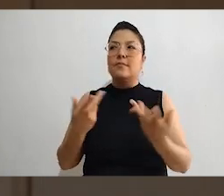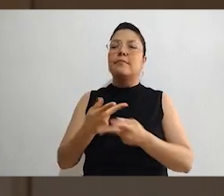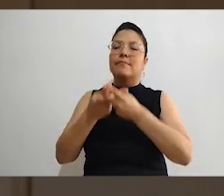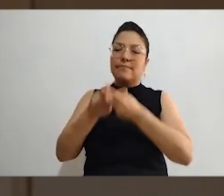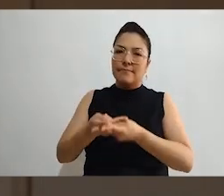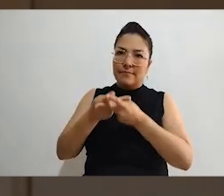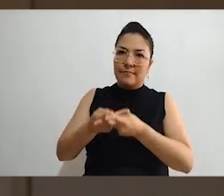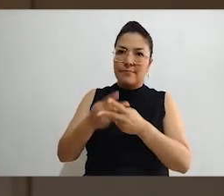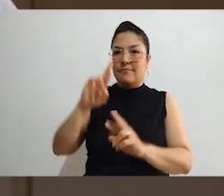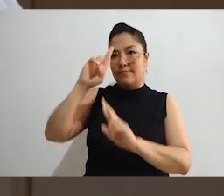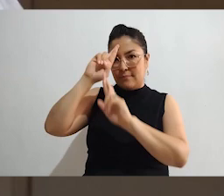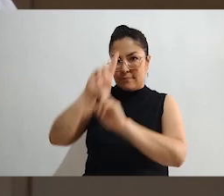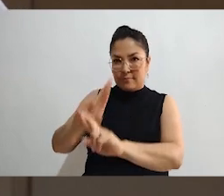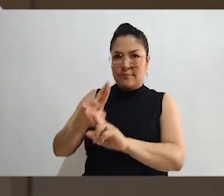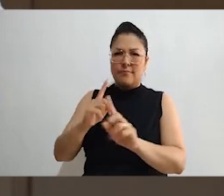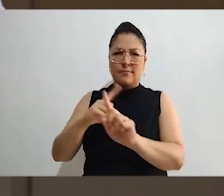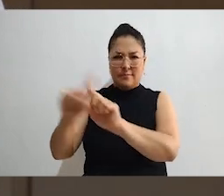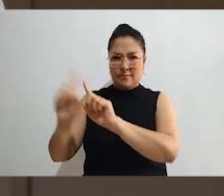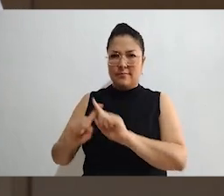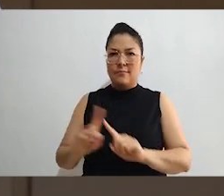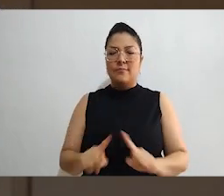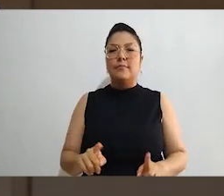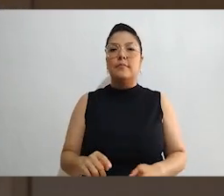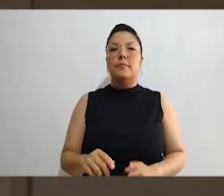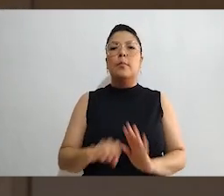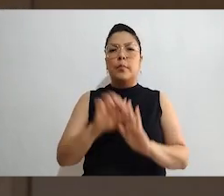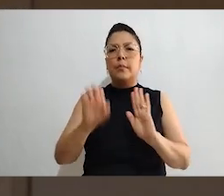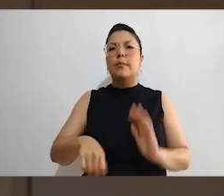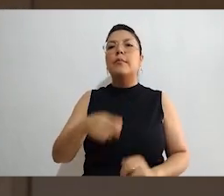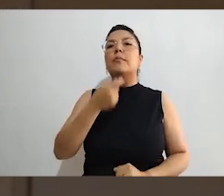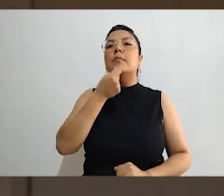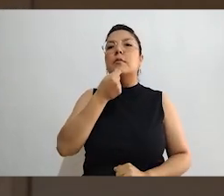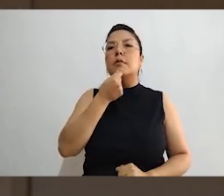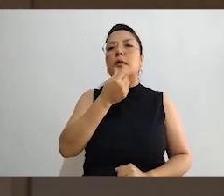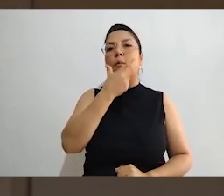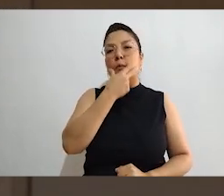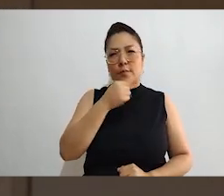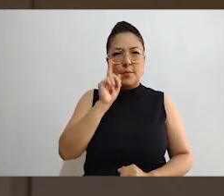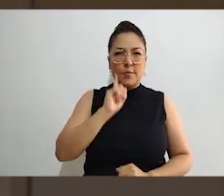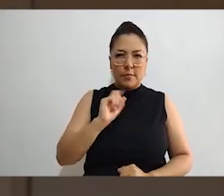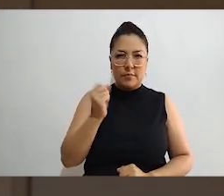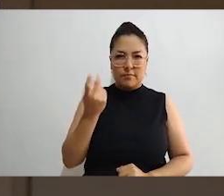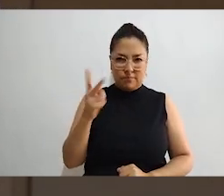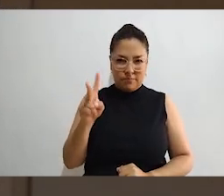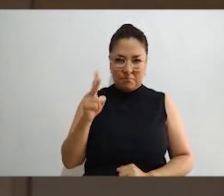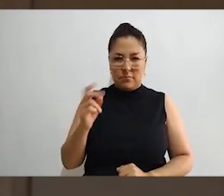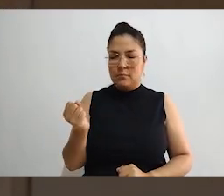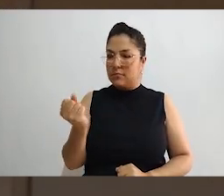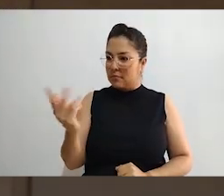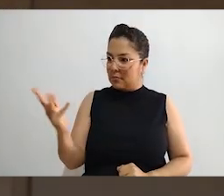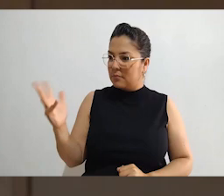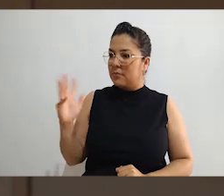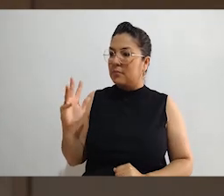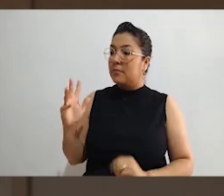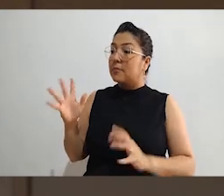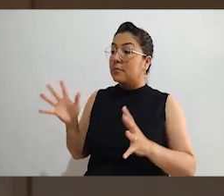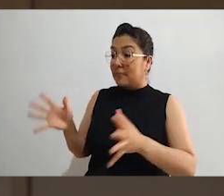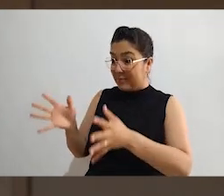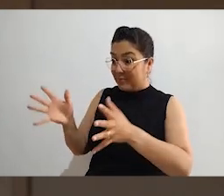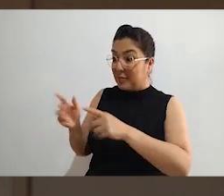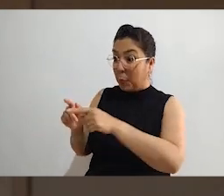Entonces, si un infante o una infante decide o la acostumbramos a